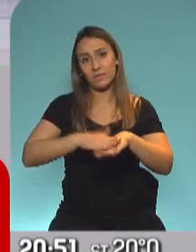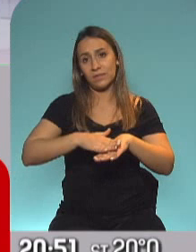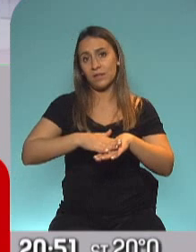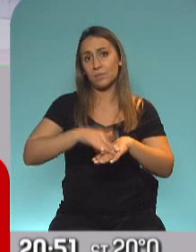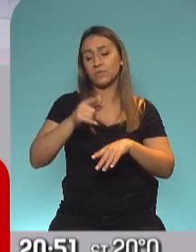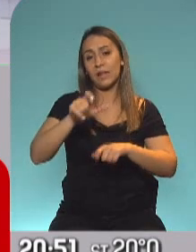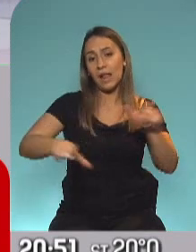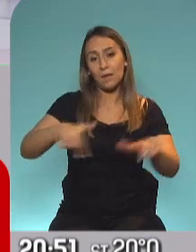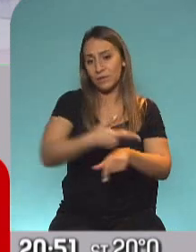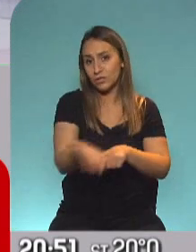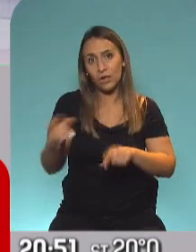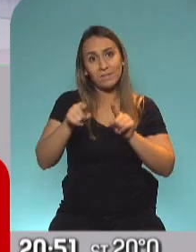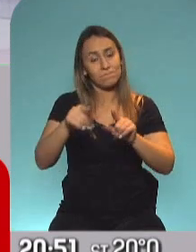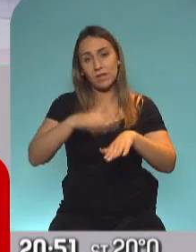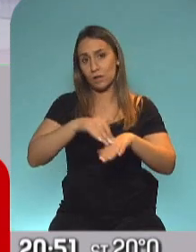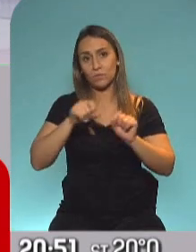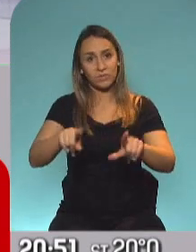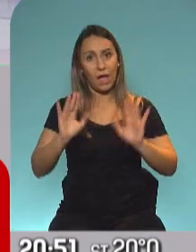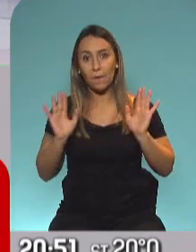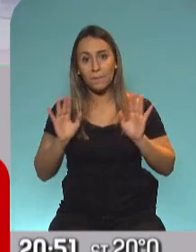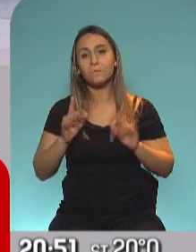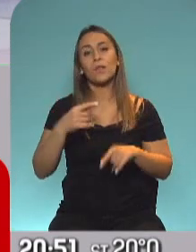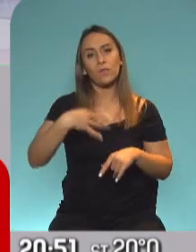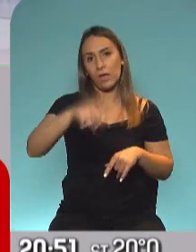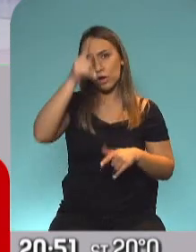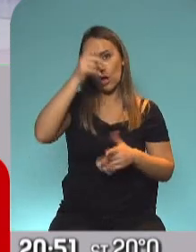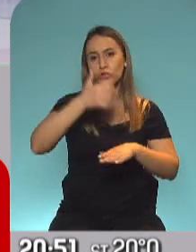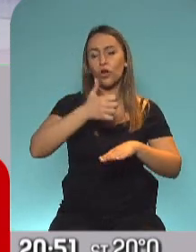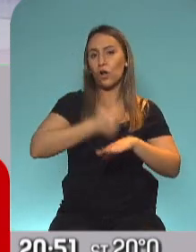en mano de ellos, pero bueno, tiene que haber un control más fuerte. Lo vamos a empezar a ver en los próximos días. Bien.